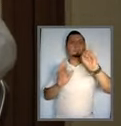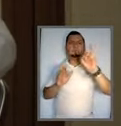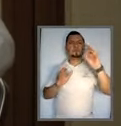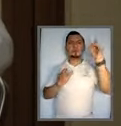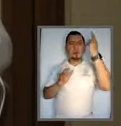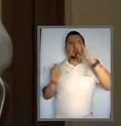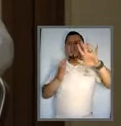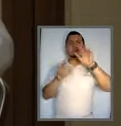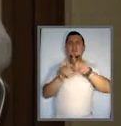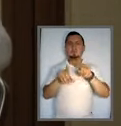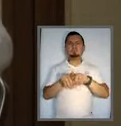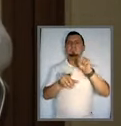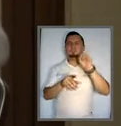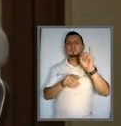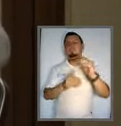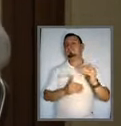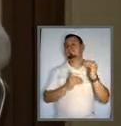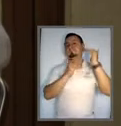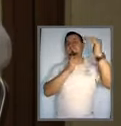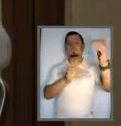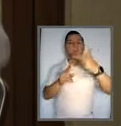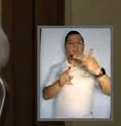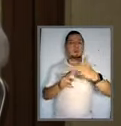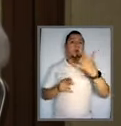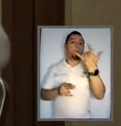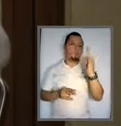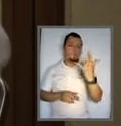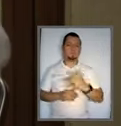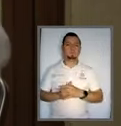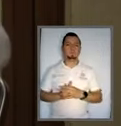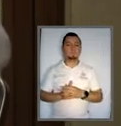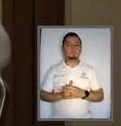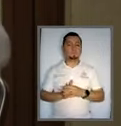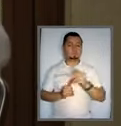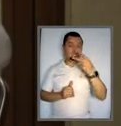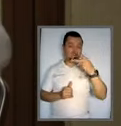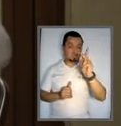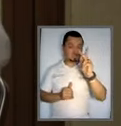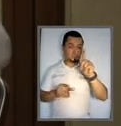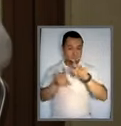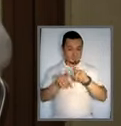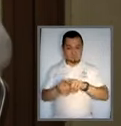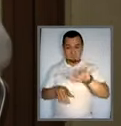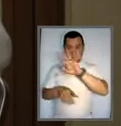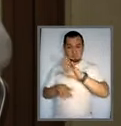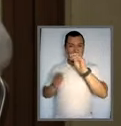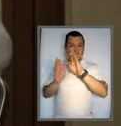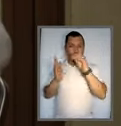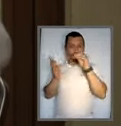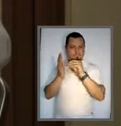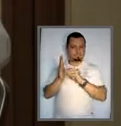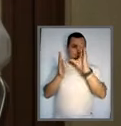periodo, lo cual nos lleva hasta julio. Sin embargo, atendiendo a los diferentes